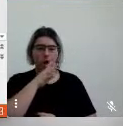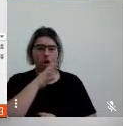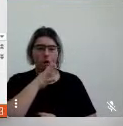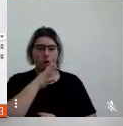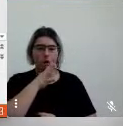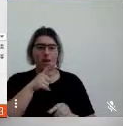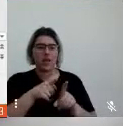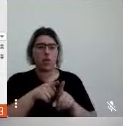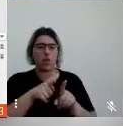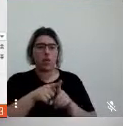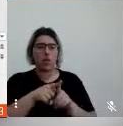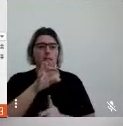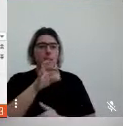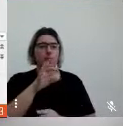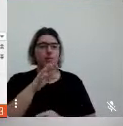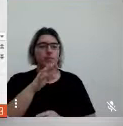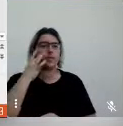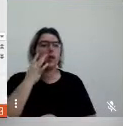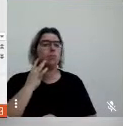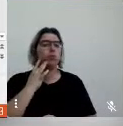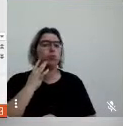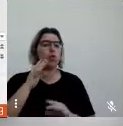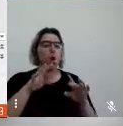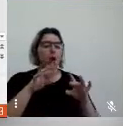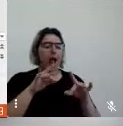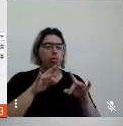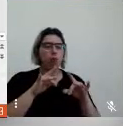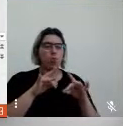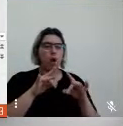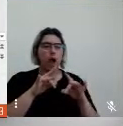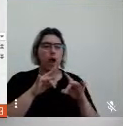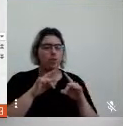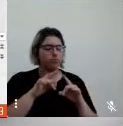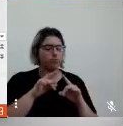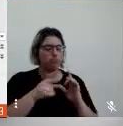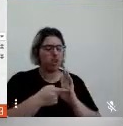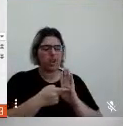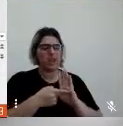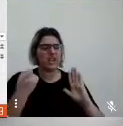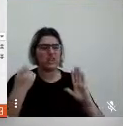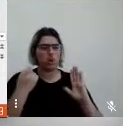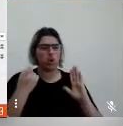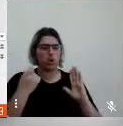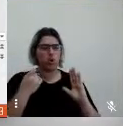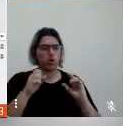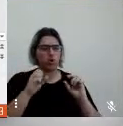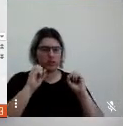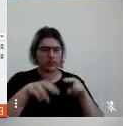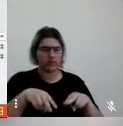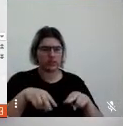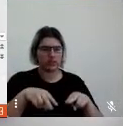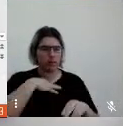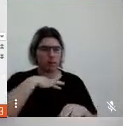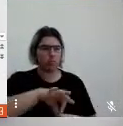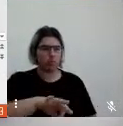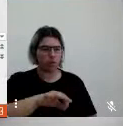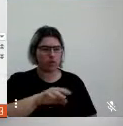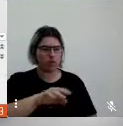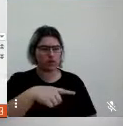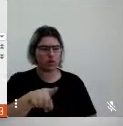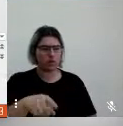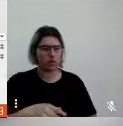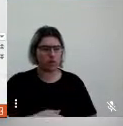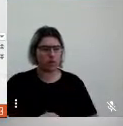la sacarosa, al azúcar blanco. Sí. ¿O de eso qué pensáis? ¿Que podemos vivir sin consumirlo o que no?